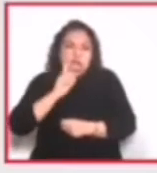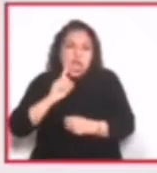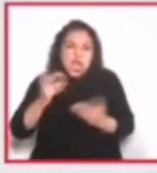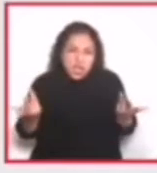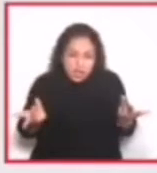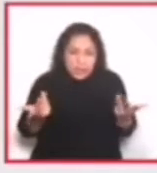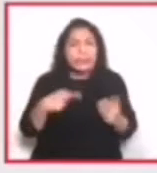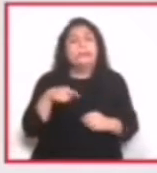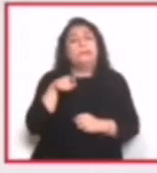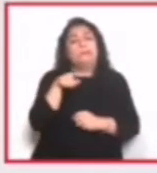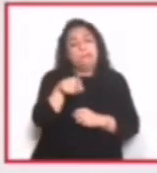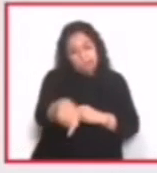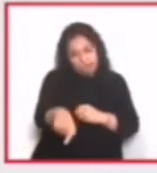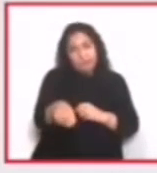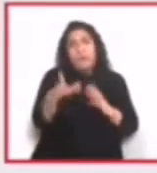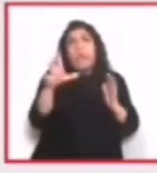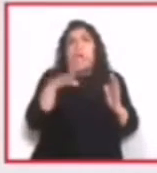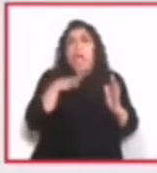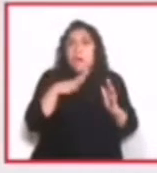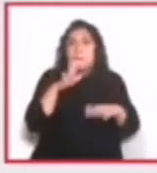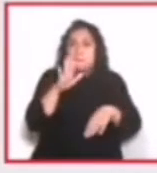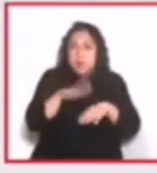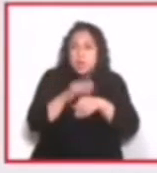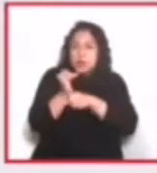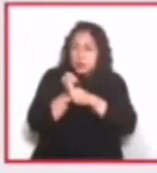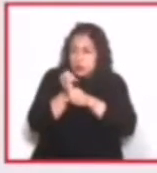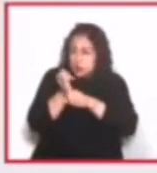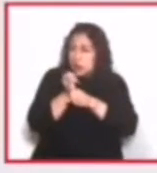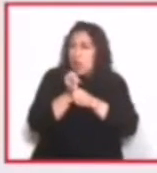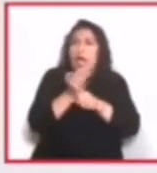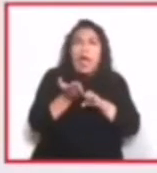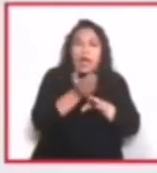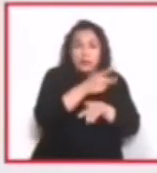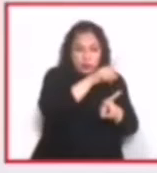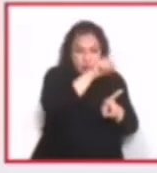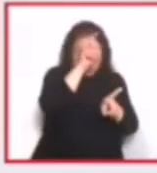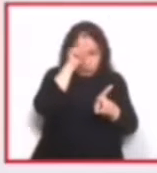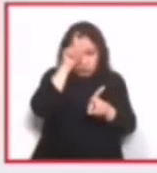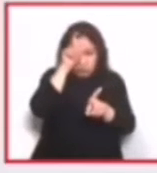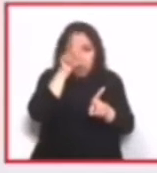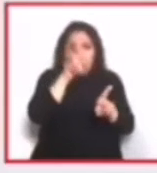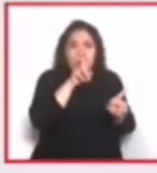de ahí obviamente fuimos llenando estos huecos.